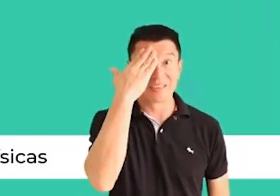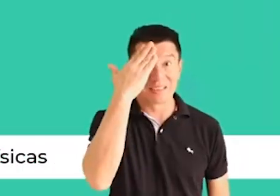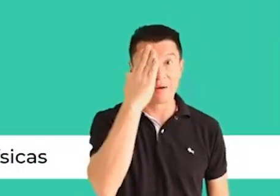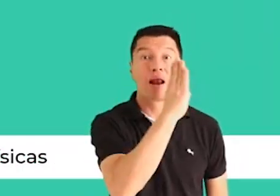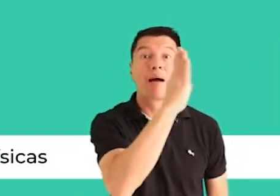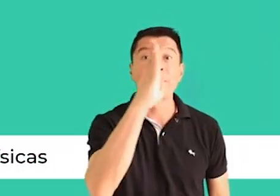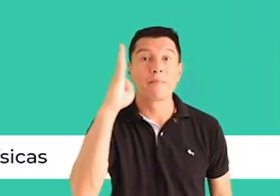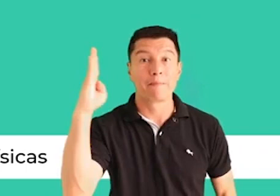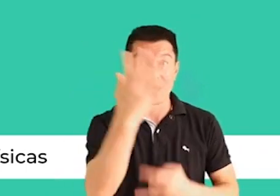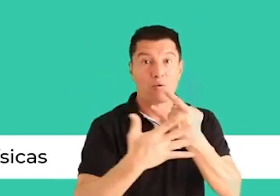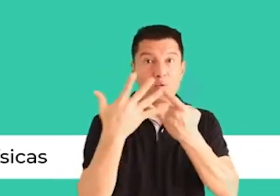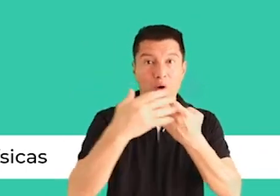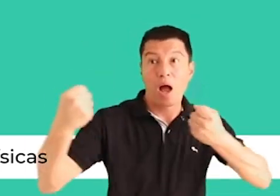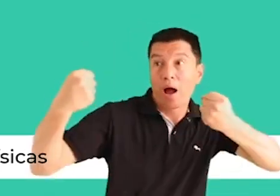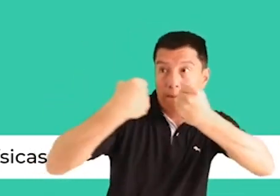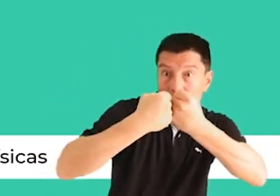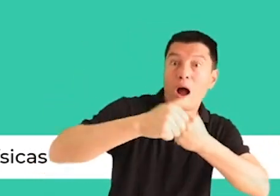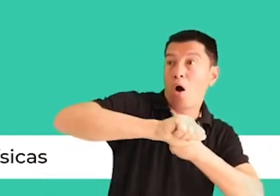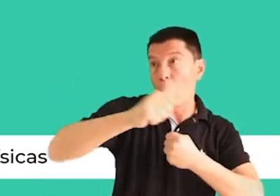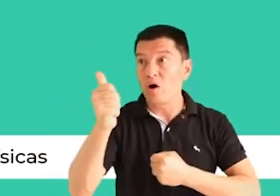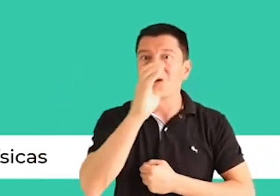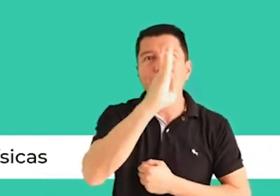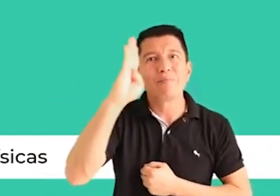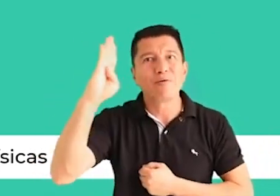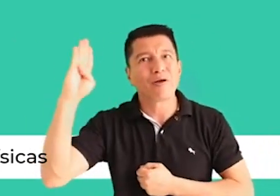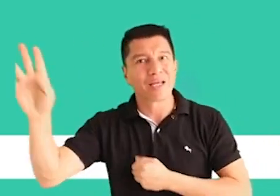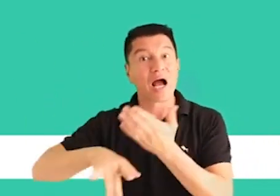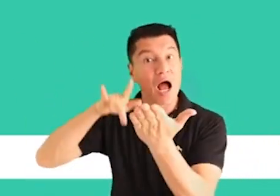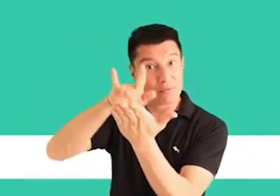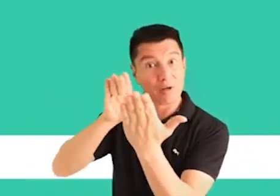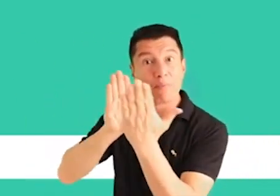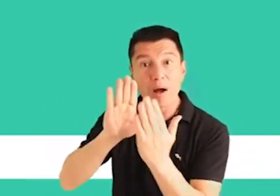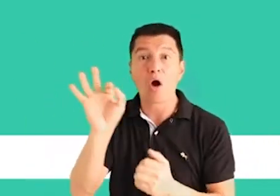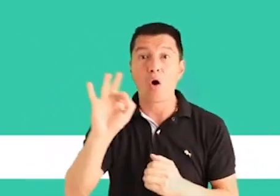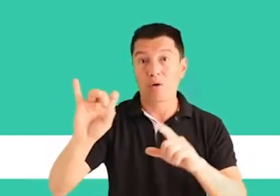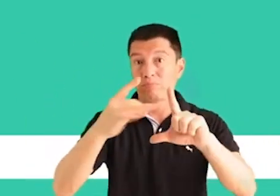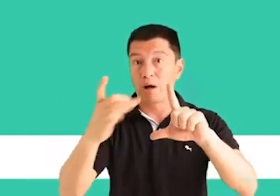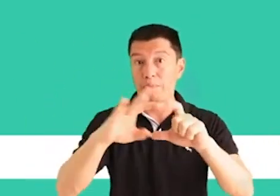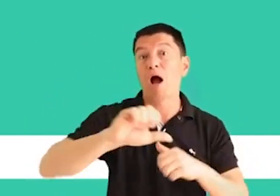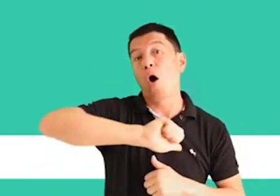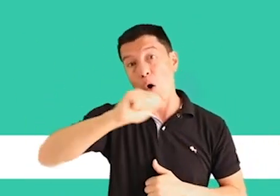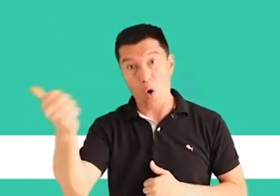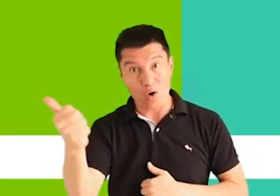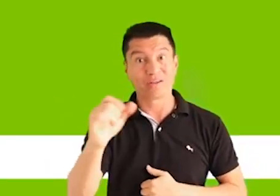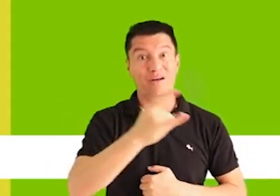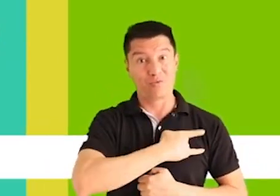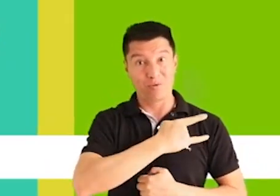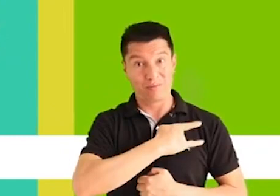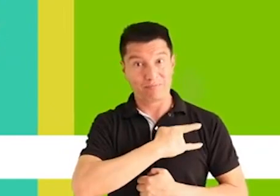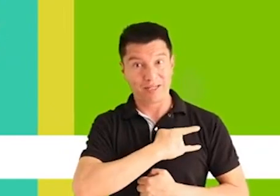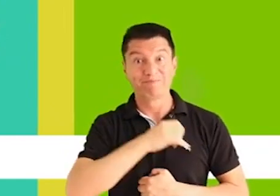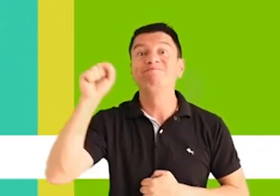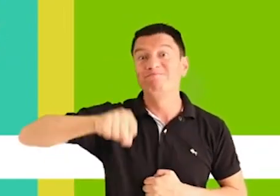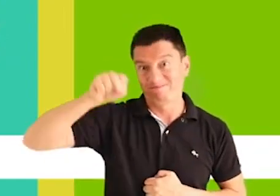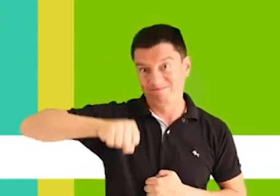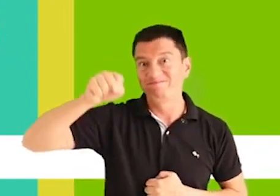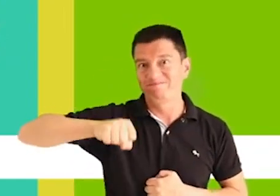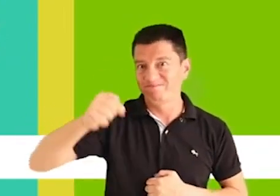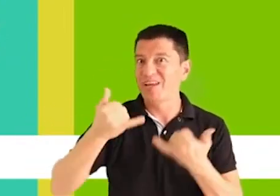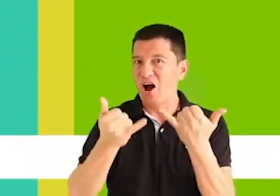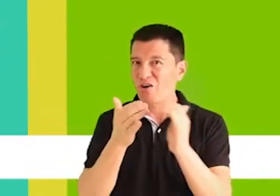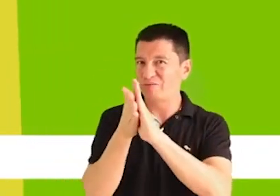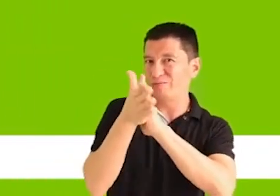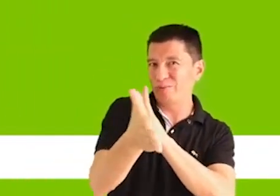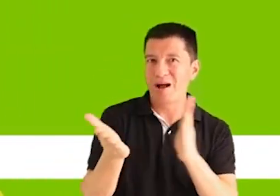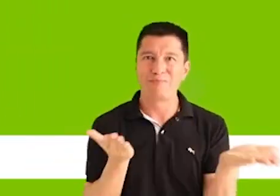¿Sabías que la Biblioteca de la U Cundinamarca tiene alianzas con bibliotecas físicas y digitales de otras instituciones? Queremos contarte cuáles son